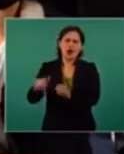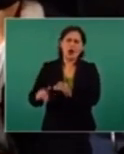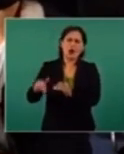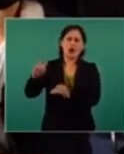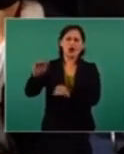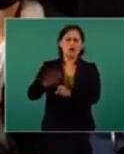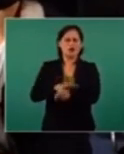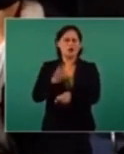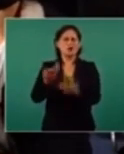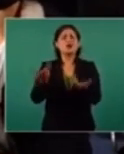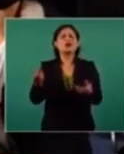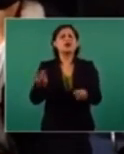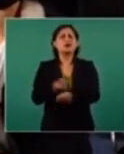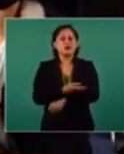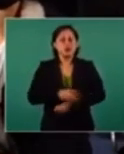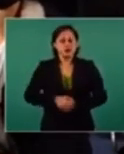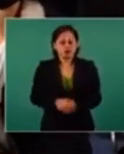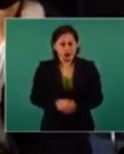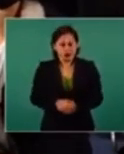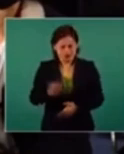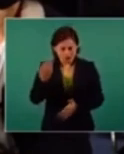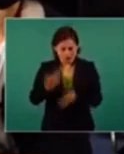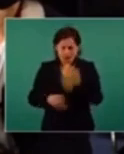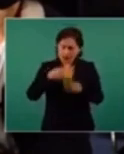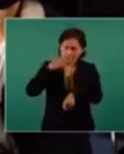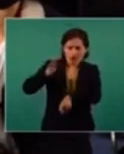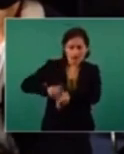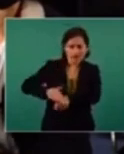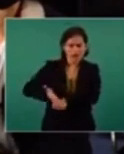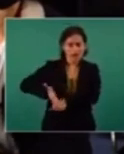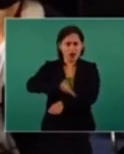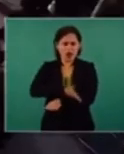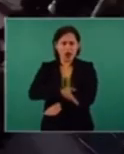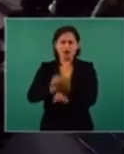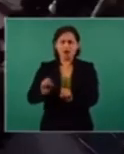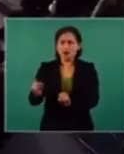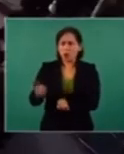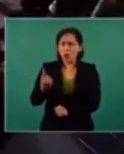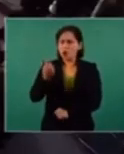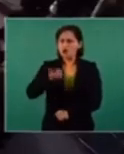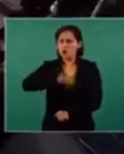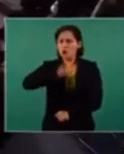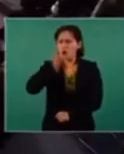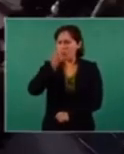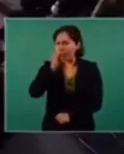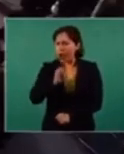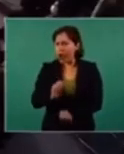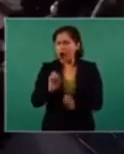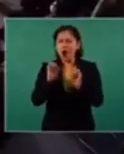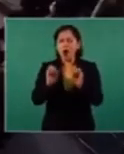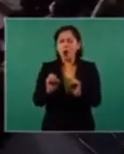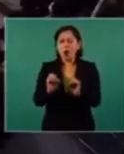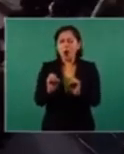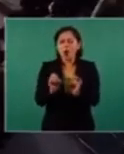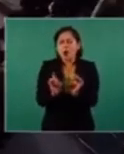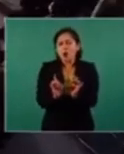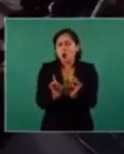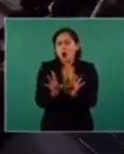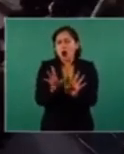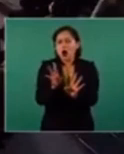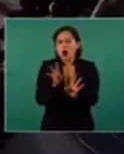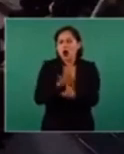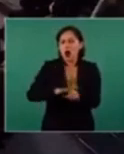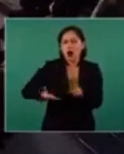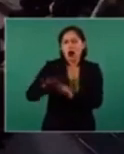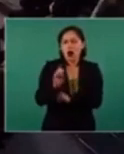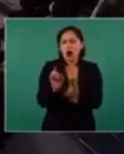poco claro fue una falta de que se haya emitido una alerta mal no se equivocó o de plano la naturaleza no